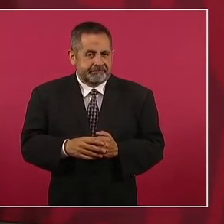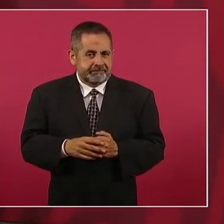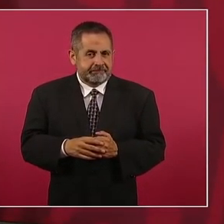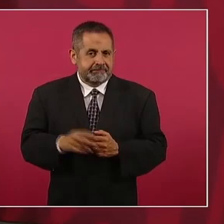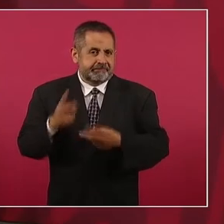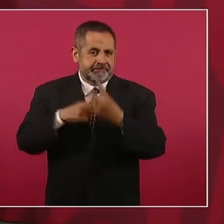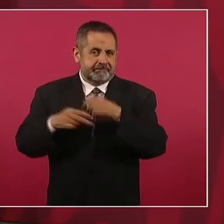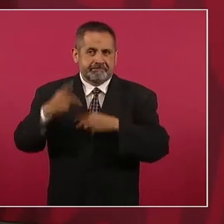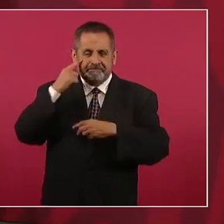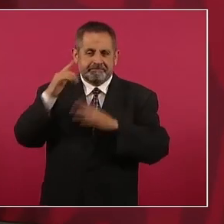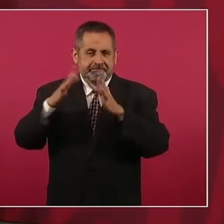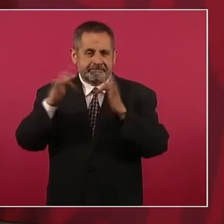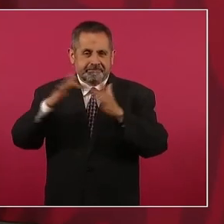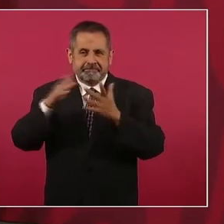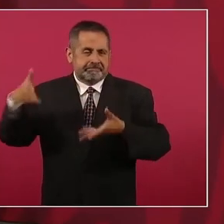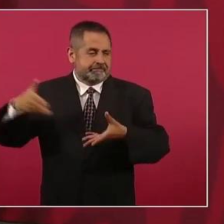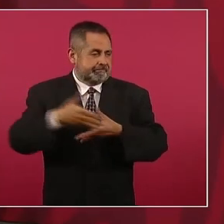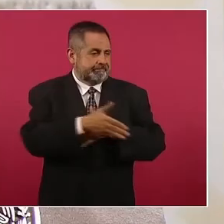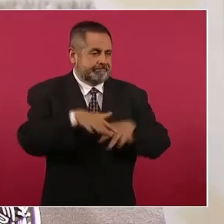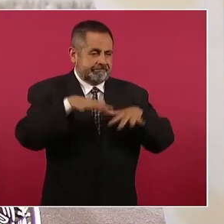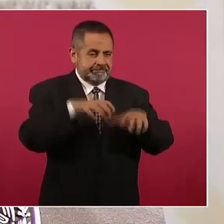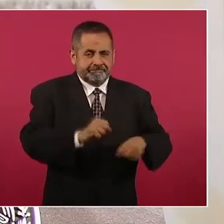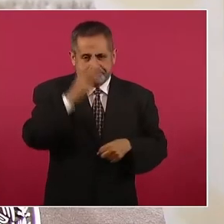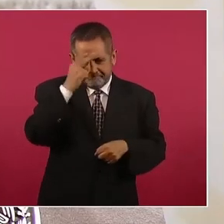de Francia a México,